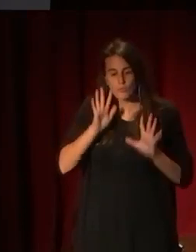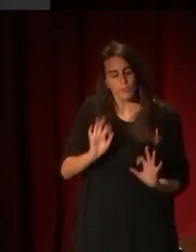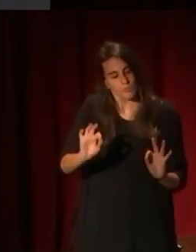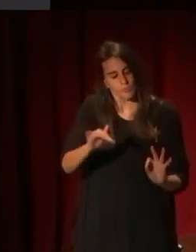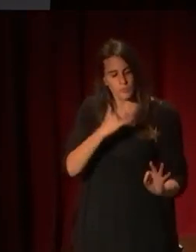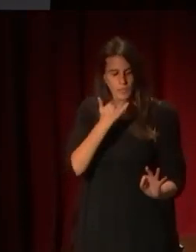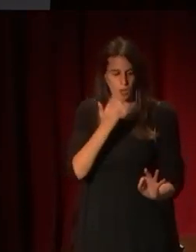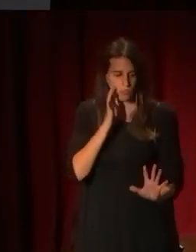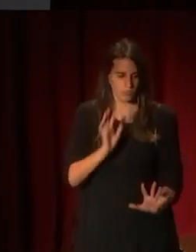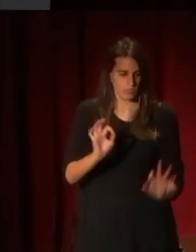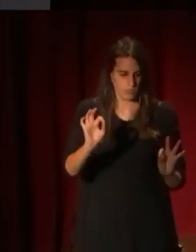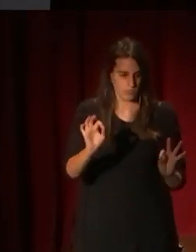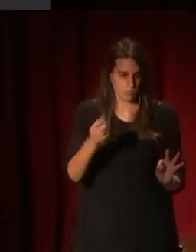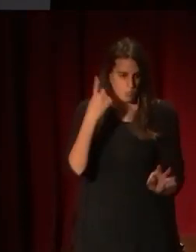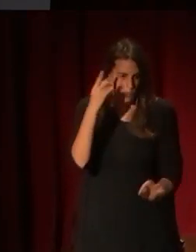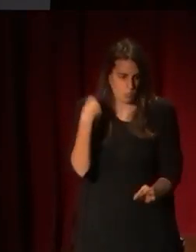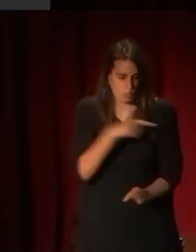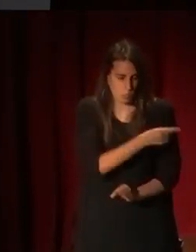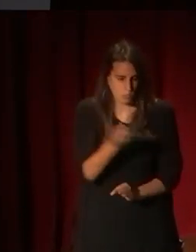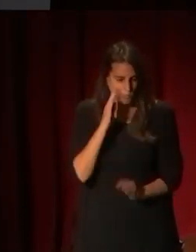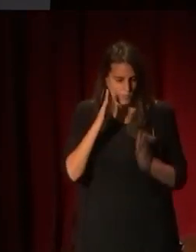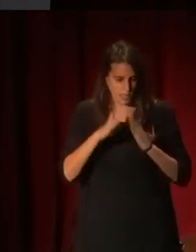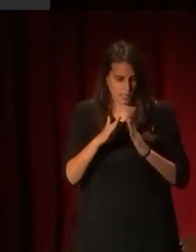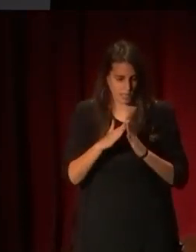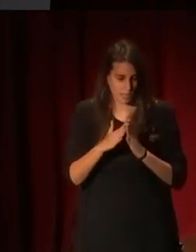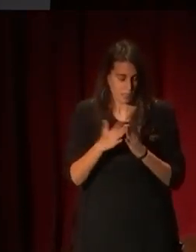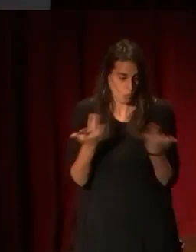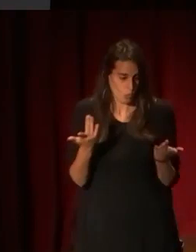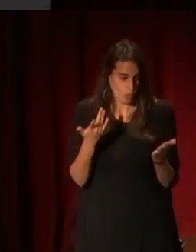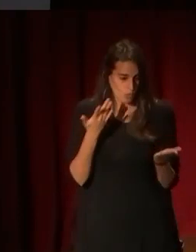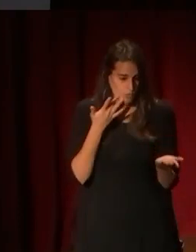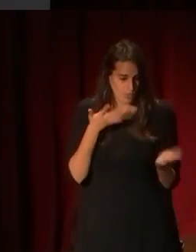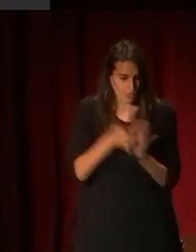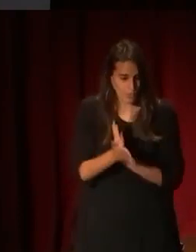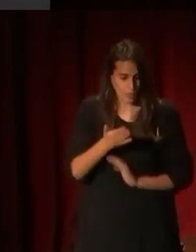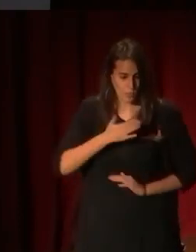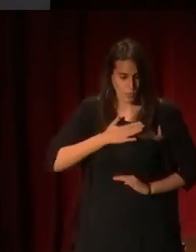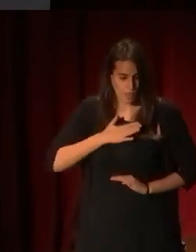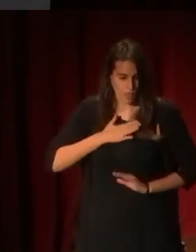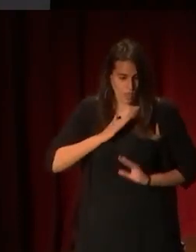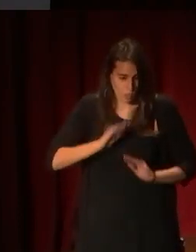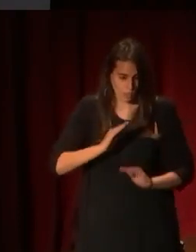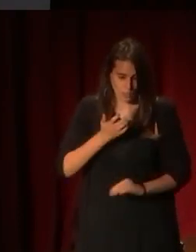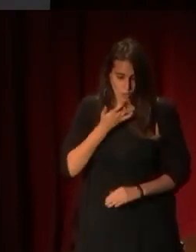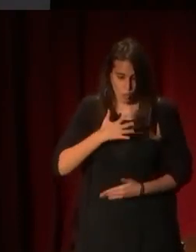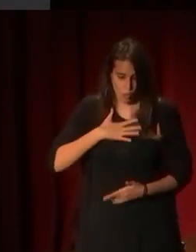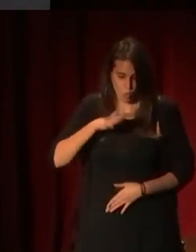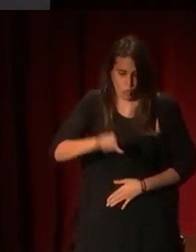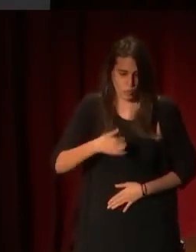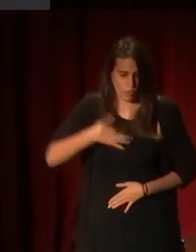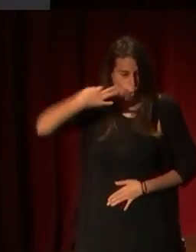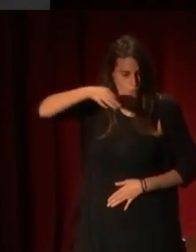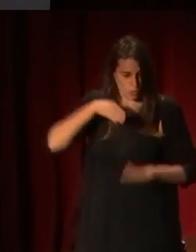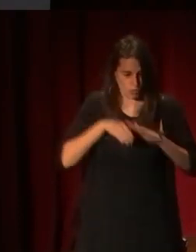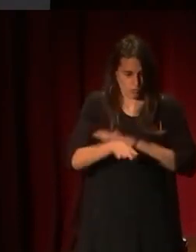bueno el balcón es como cualquiera de nuestros balcones la singularidad es su propiedad y su uso el propietario del balcón era